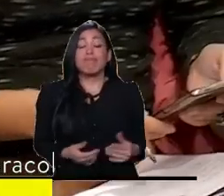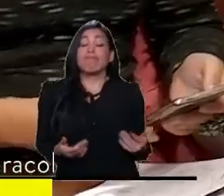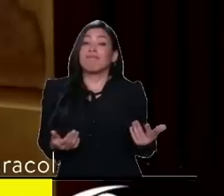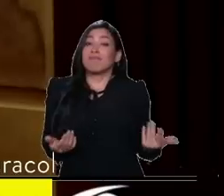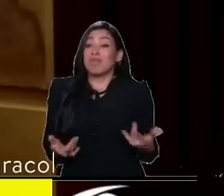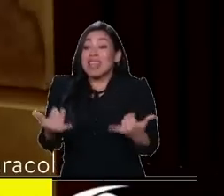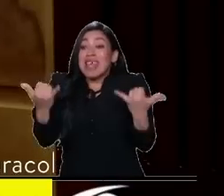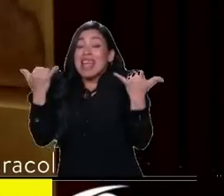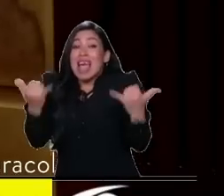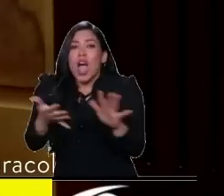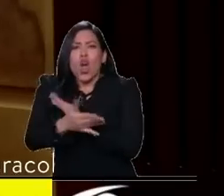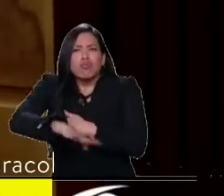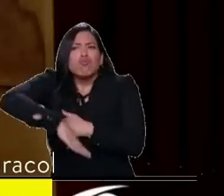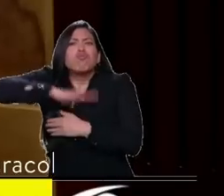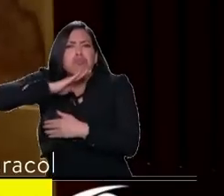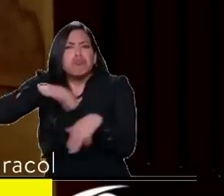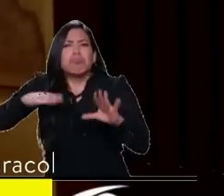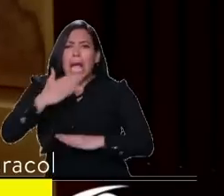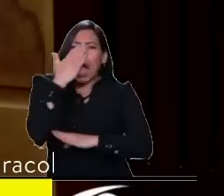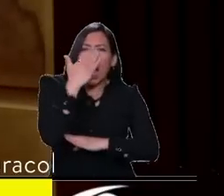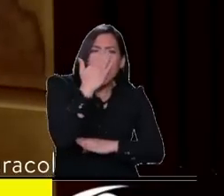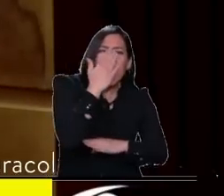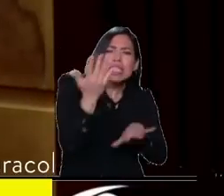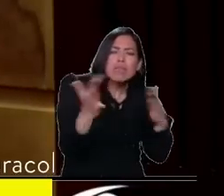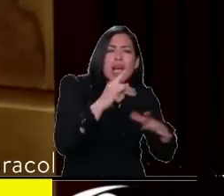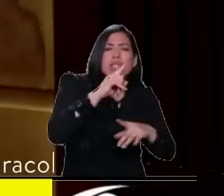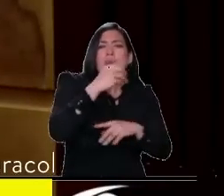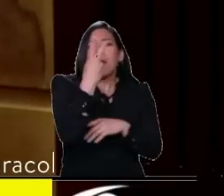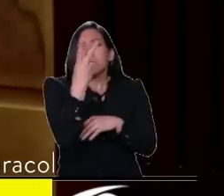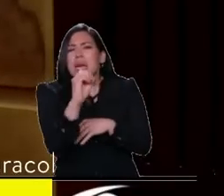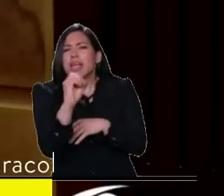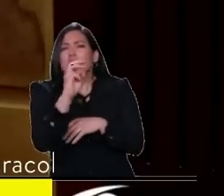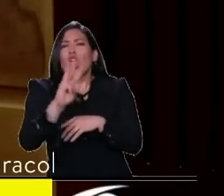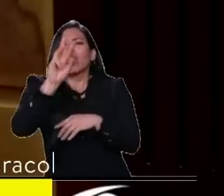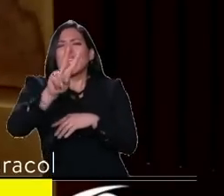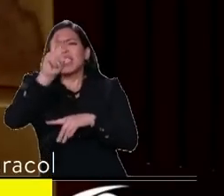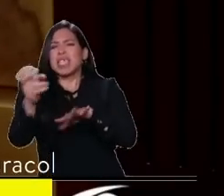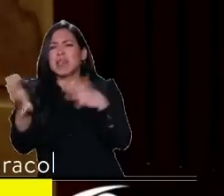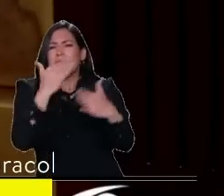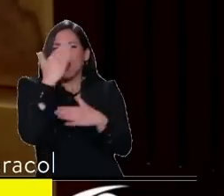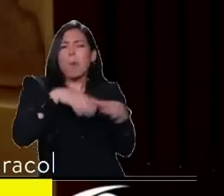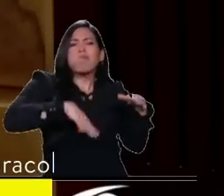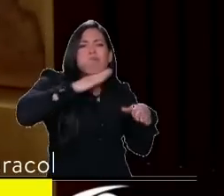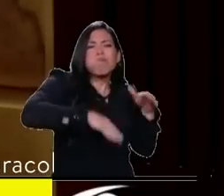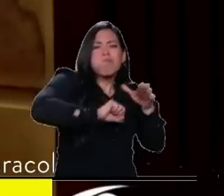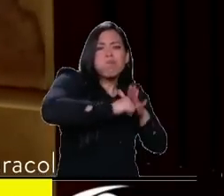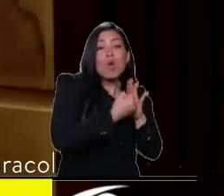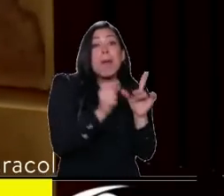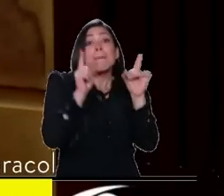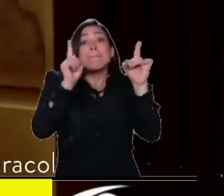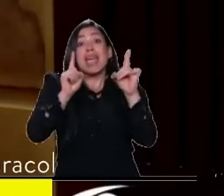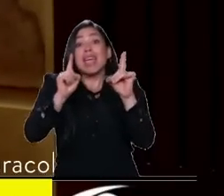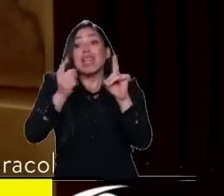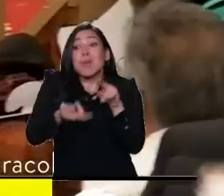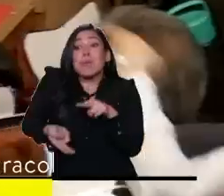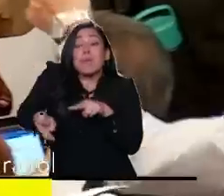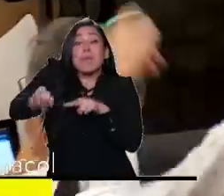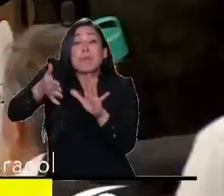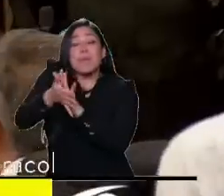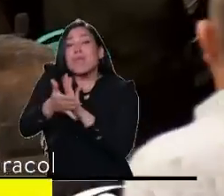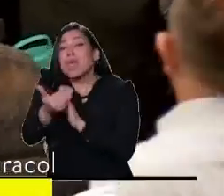Tendríamos autosuficiencia de gas hasta 2037. Y si contemplamos